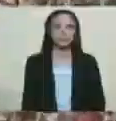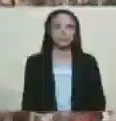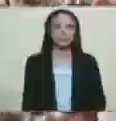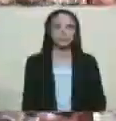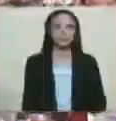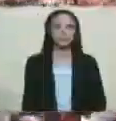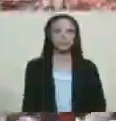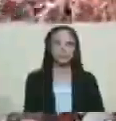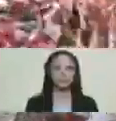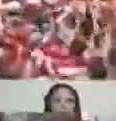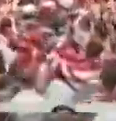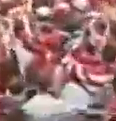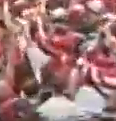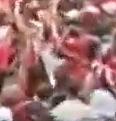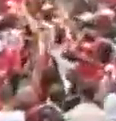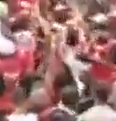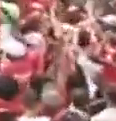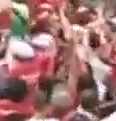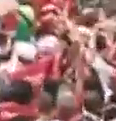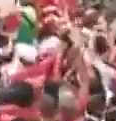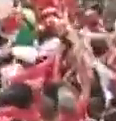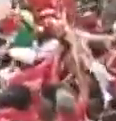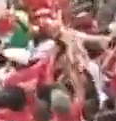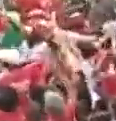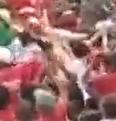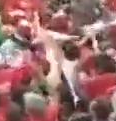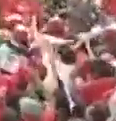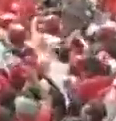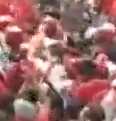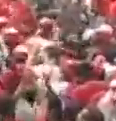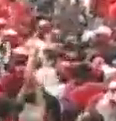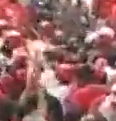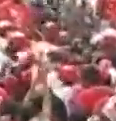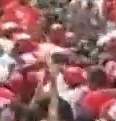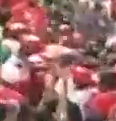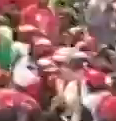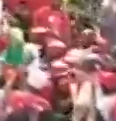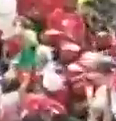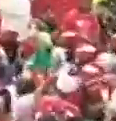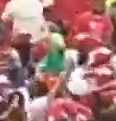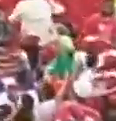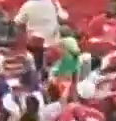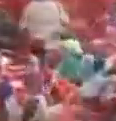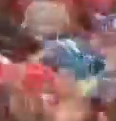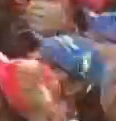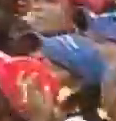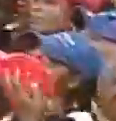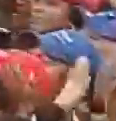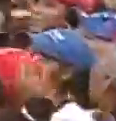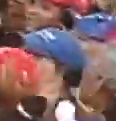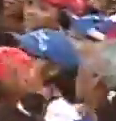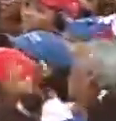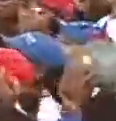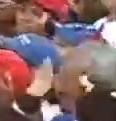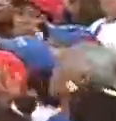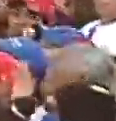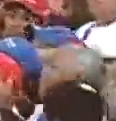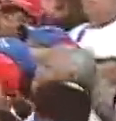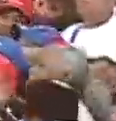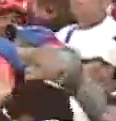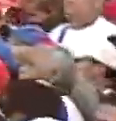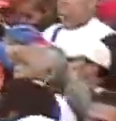estuvieron guarden tratamiento por venezuela y maduro tenemos que recordar que el